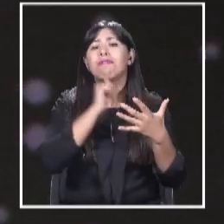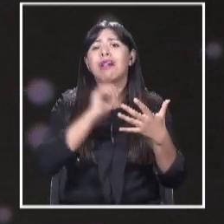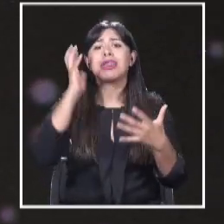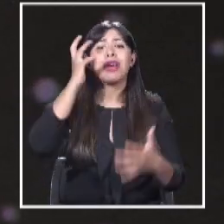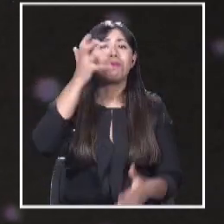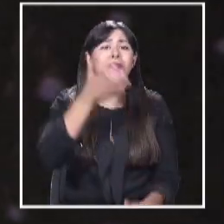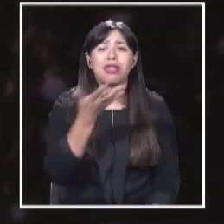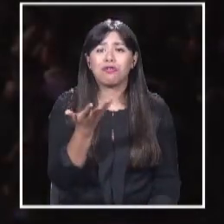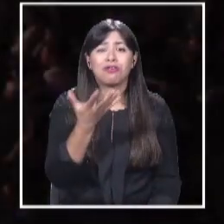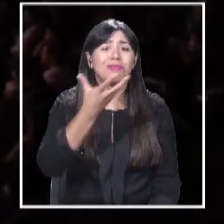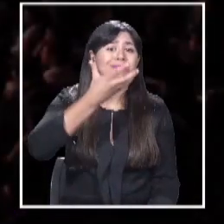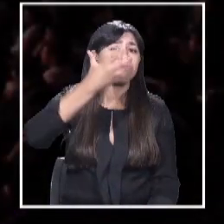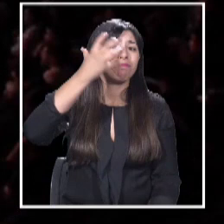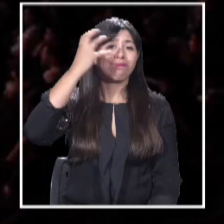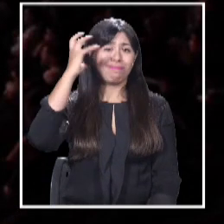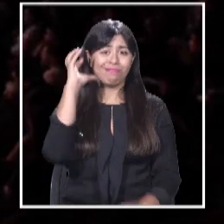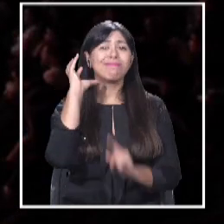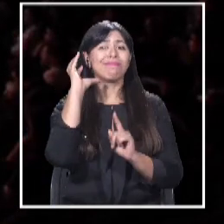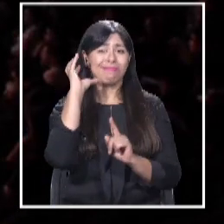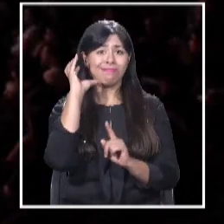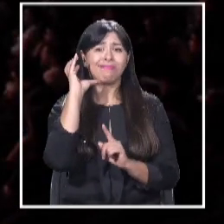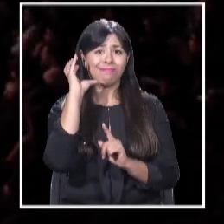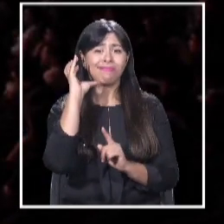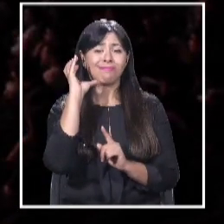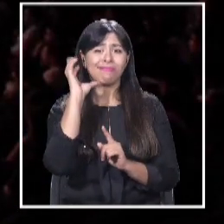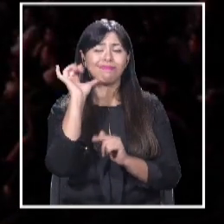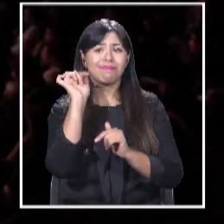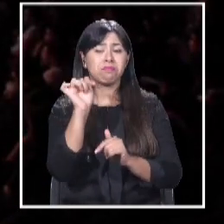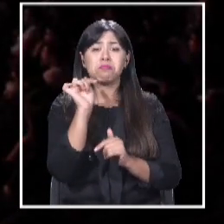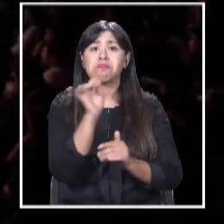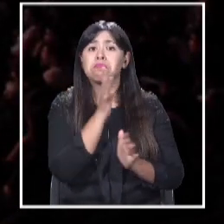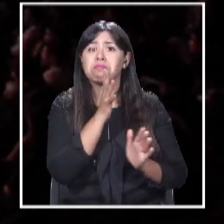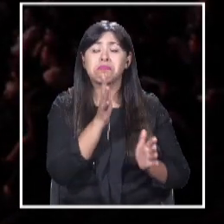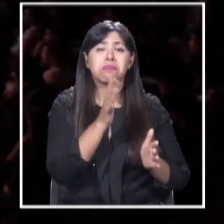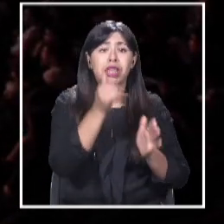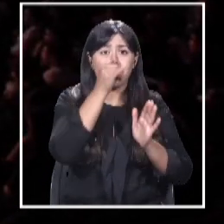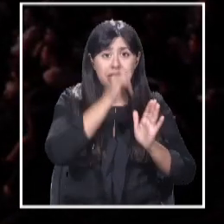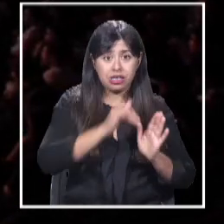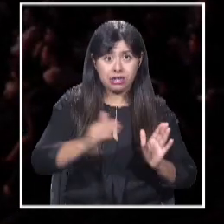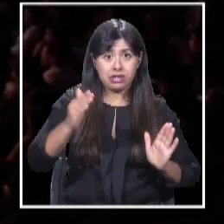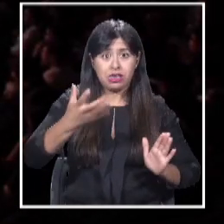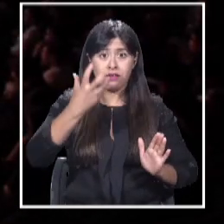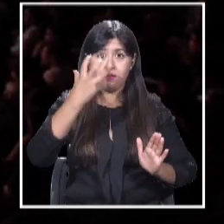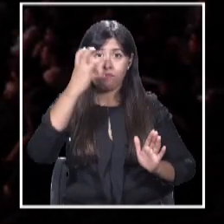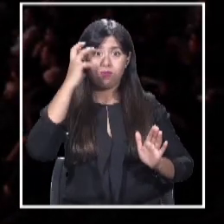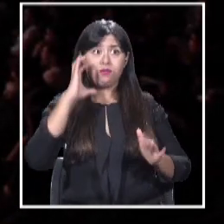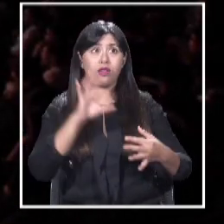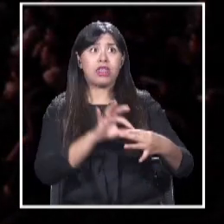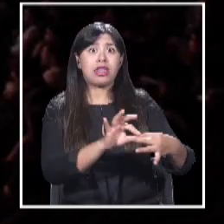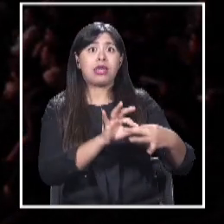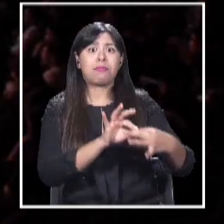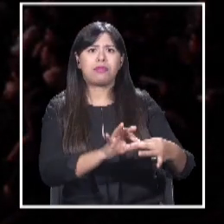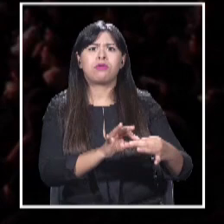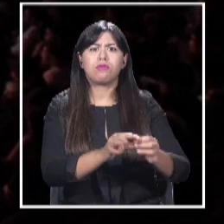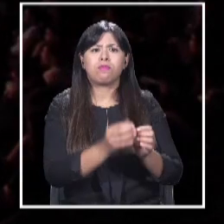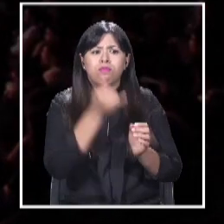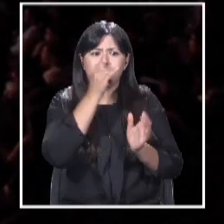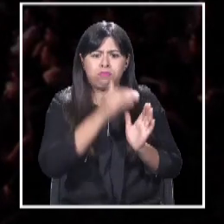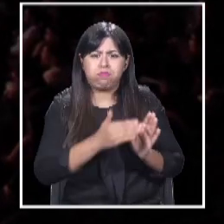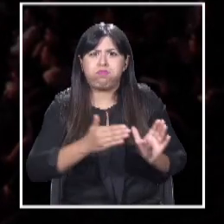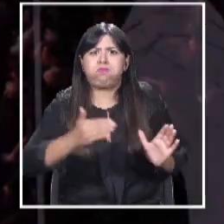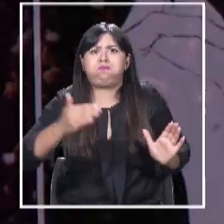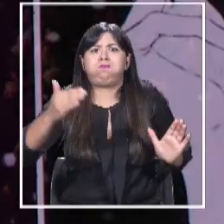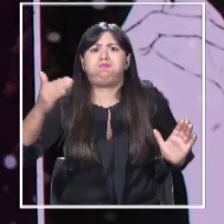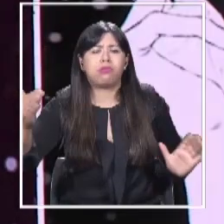especie que, en términos absolutos y proporcionales, tenemos un periodo de inmadurez y dependencia muchísimo más grande que